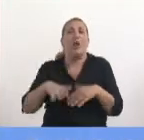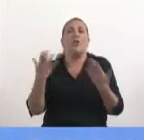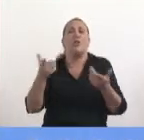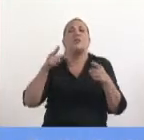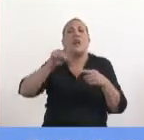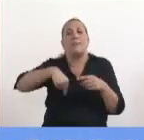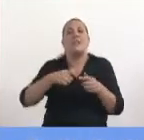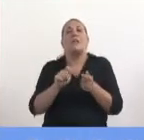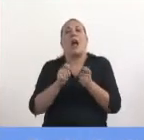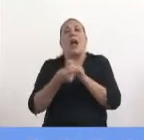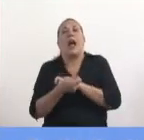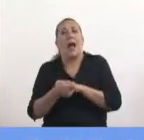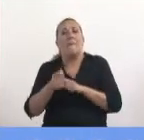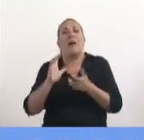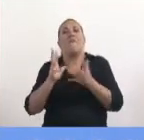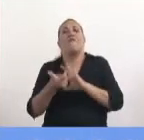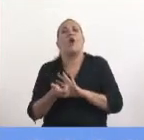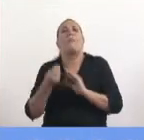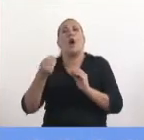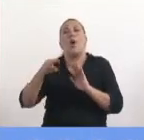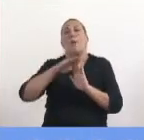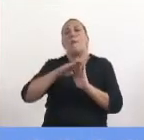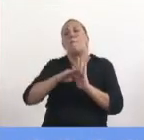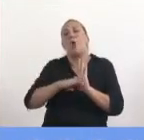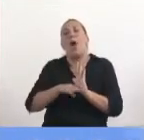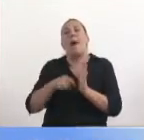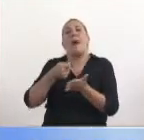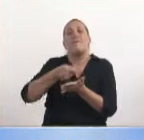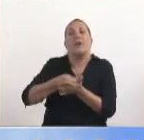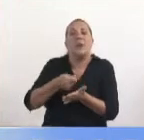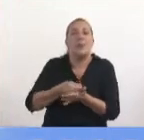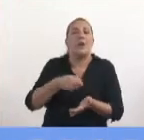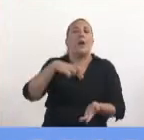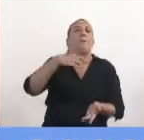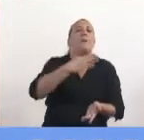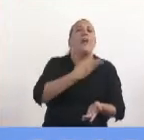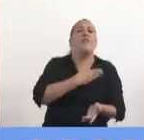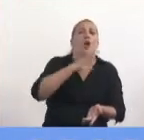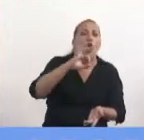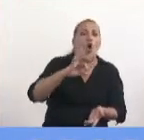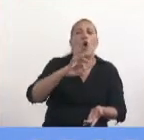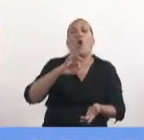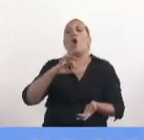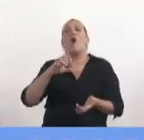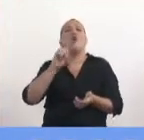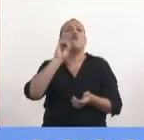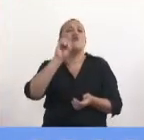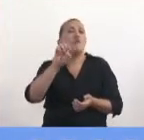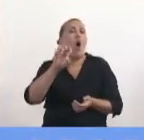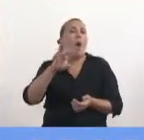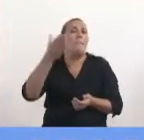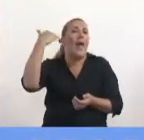versiones casi bilaterales de programas de financiamiento ordenado, PFO, PAF, o como eran los nombres que se le